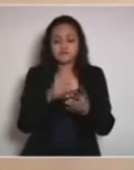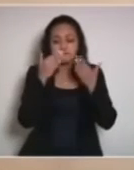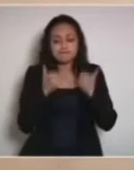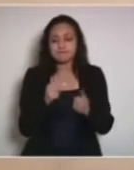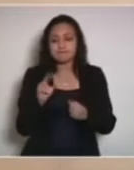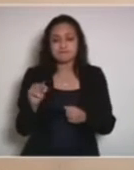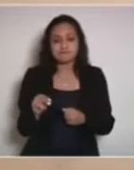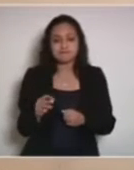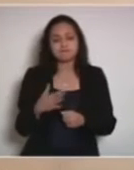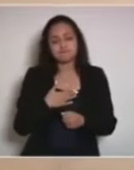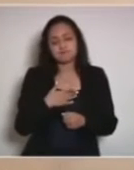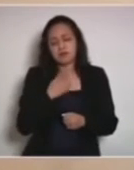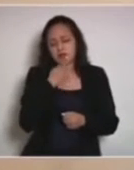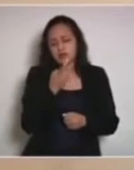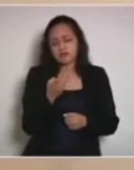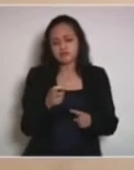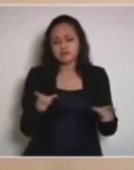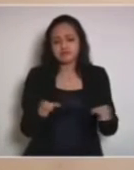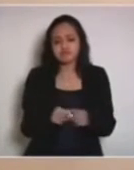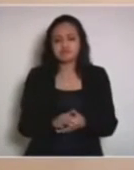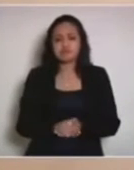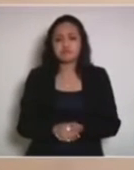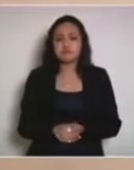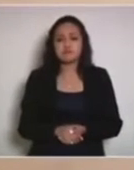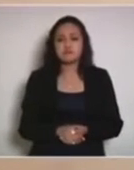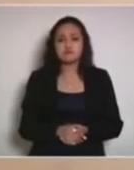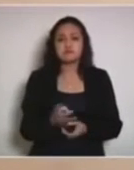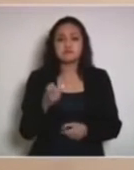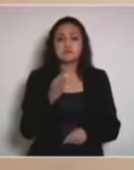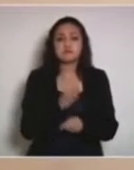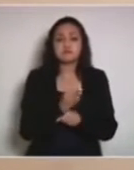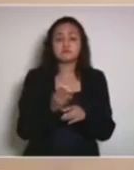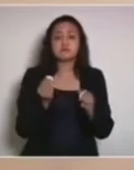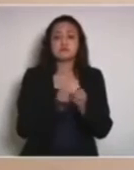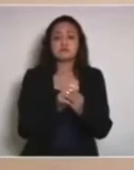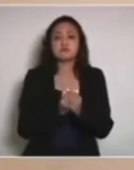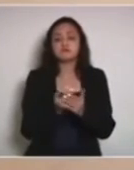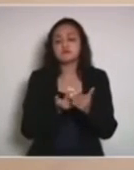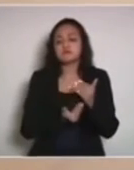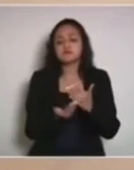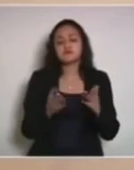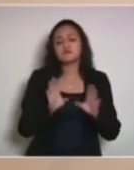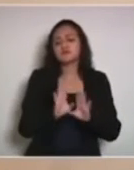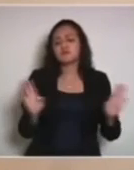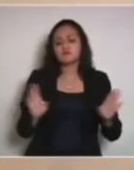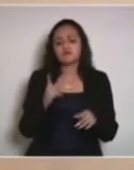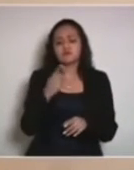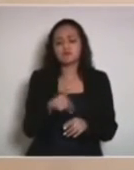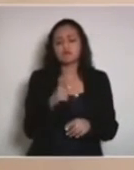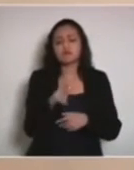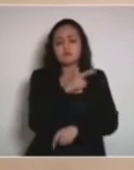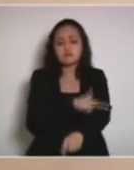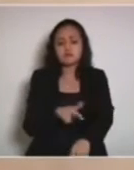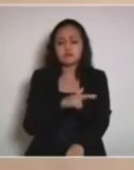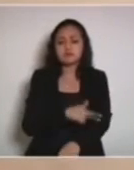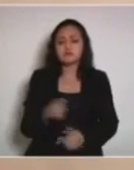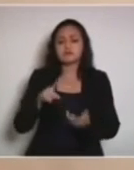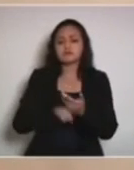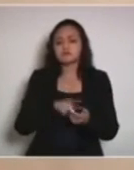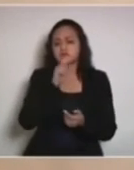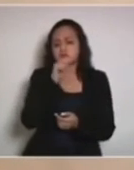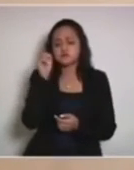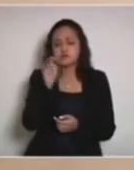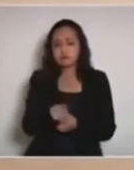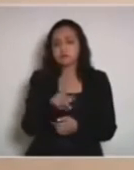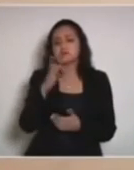me pronuncio por eso hay que en este asunto siga su curso que lo resuelven las instancias